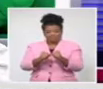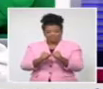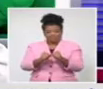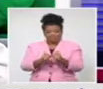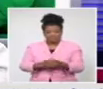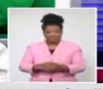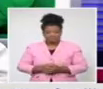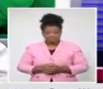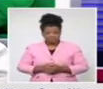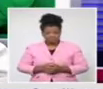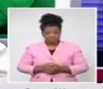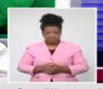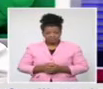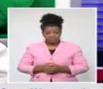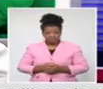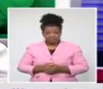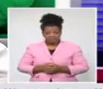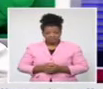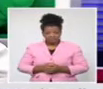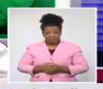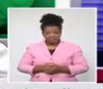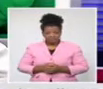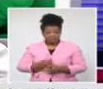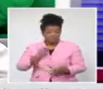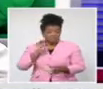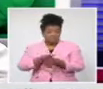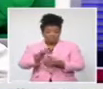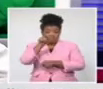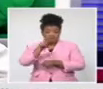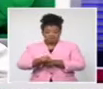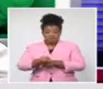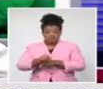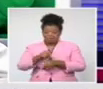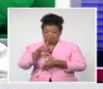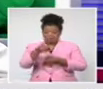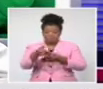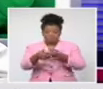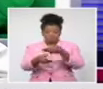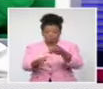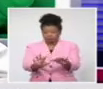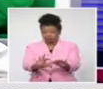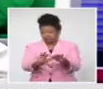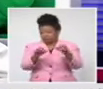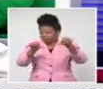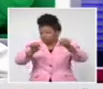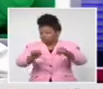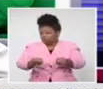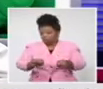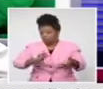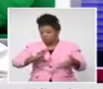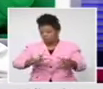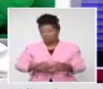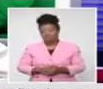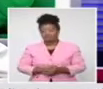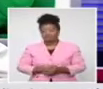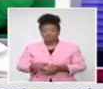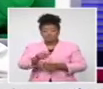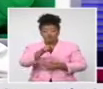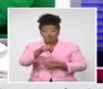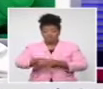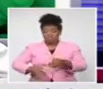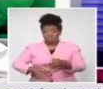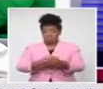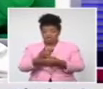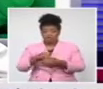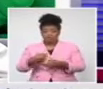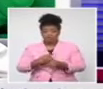el cuadro clínico evolucione con un grupo de complicaciones. Y cuando un día como hoy tenemos que informar el